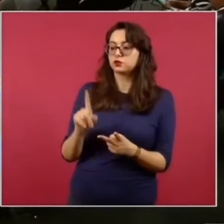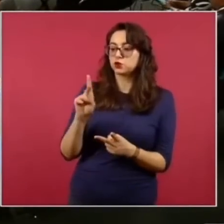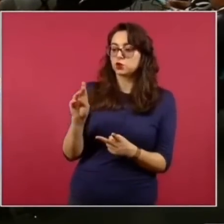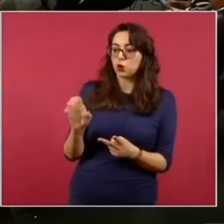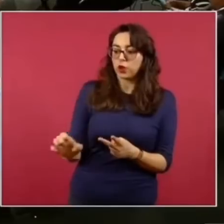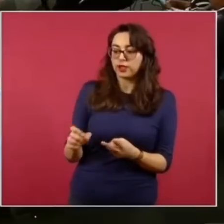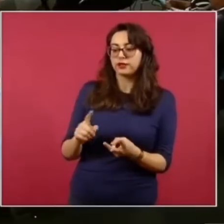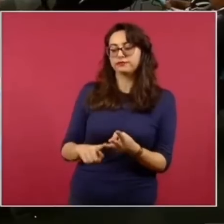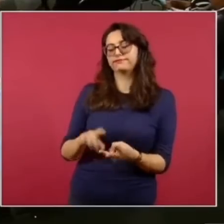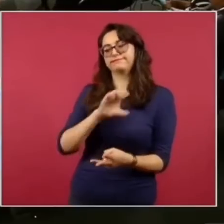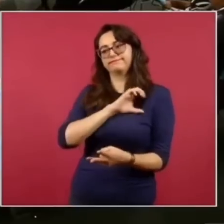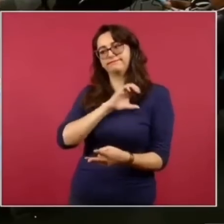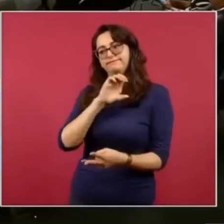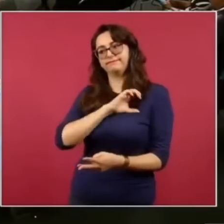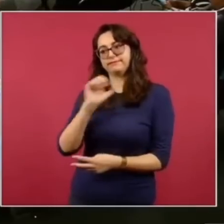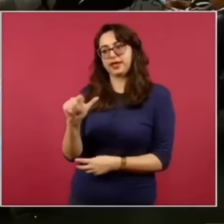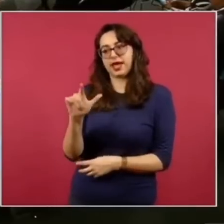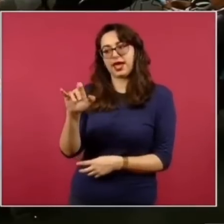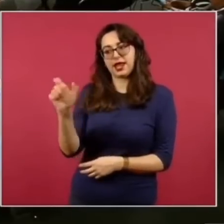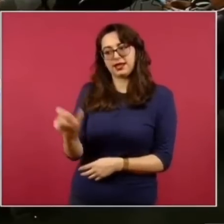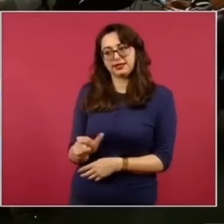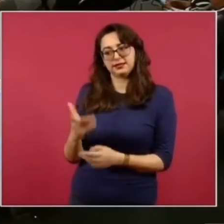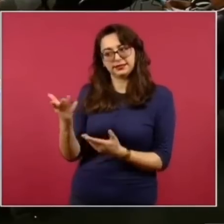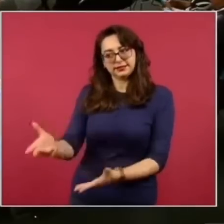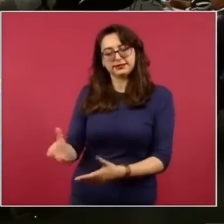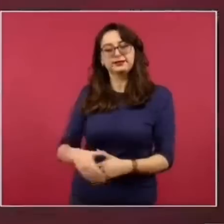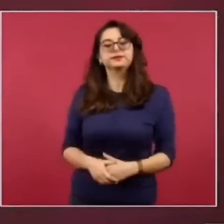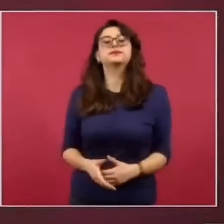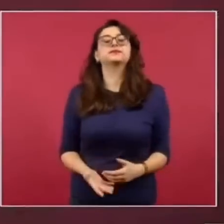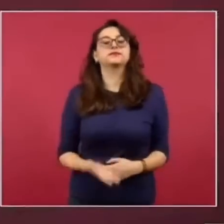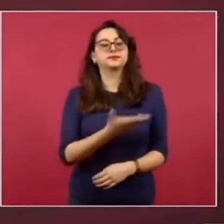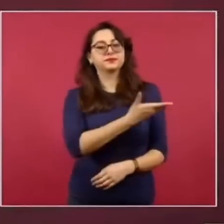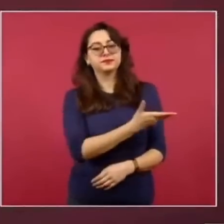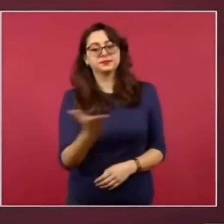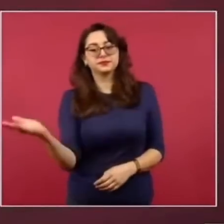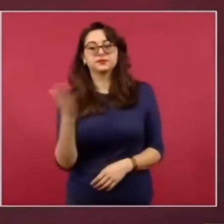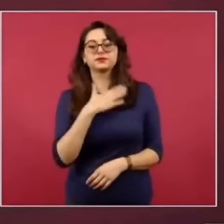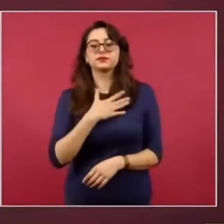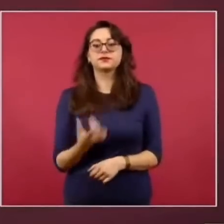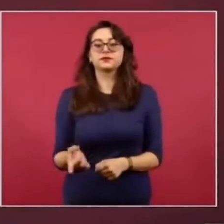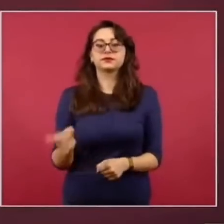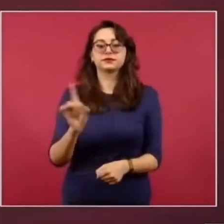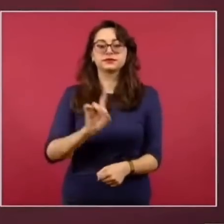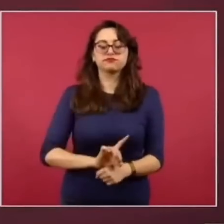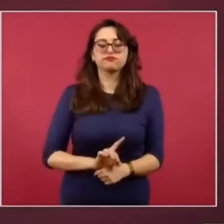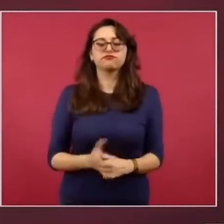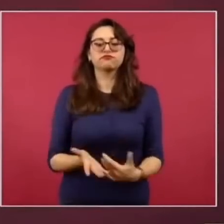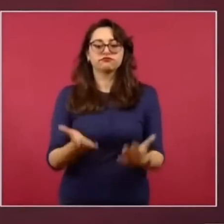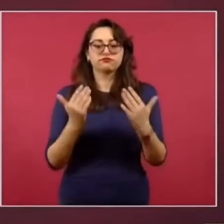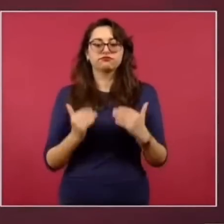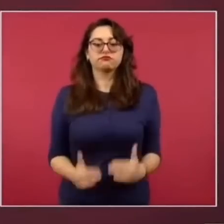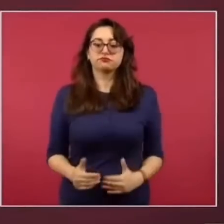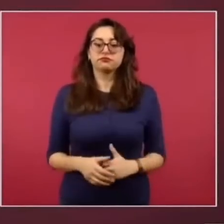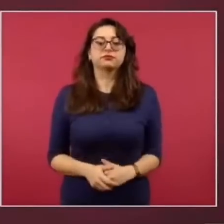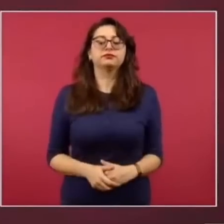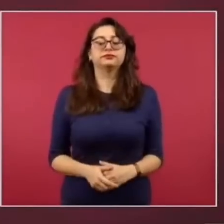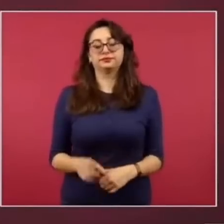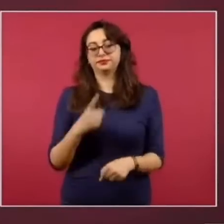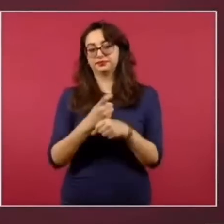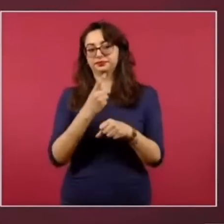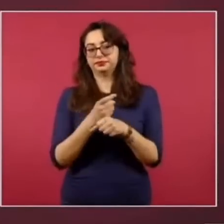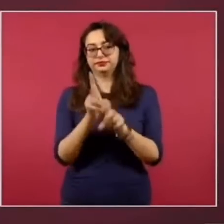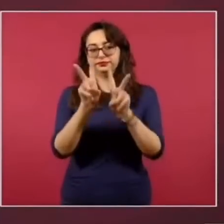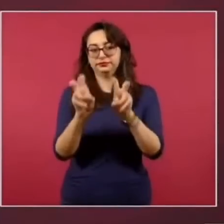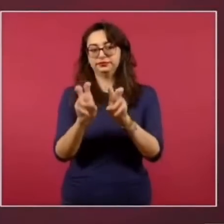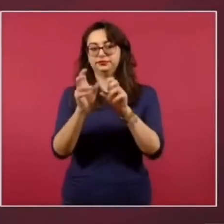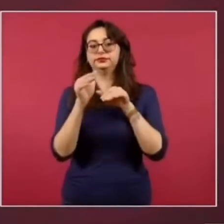todos ustedes. Vamos a informar primero brevemente sobre la pandemia de COVID, que afortunadamente, como ya menciona el doctor